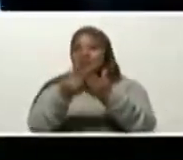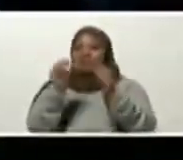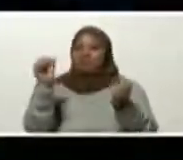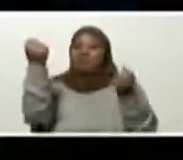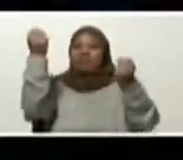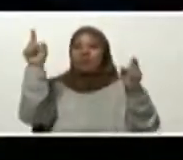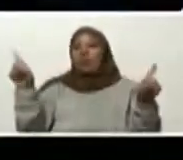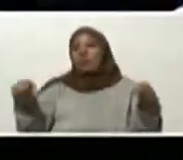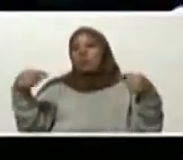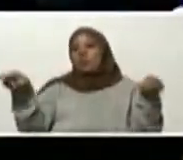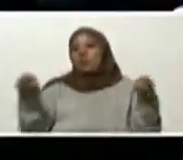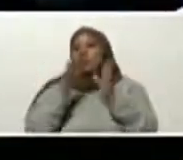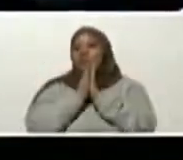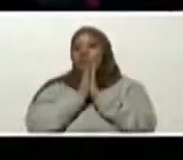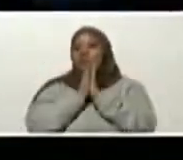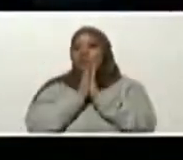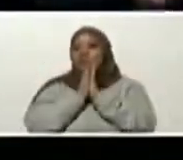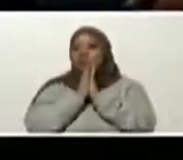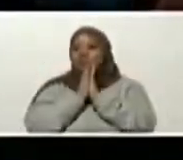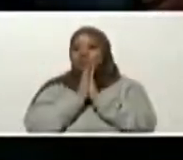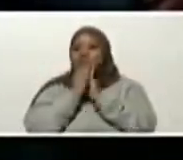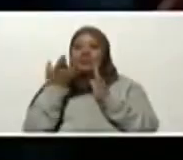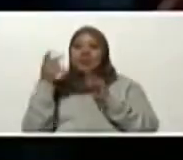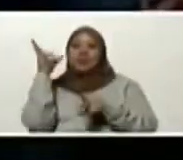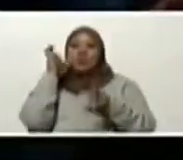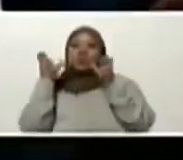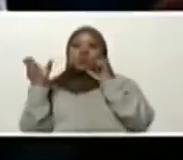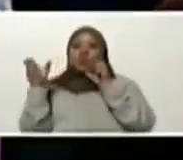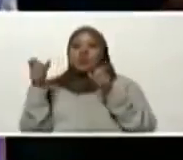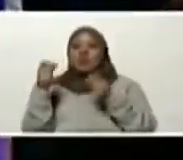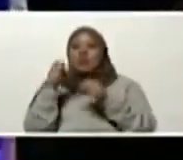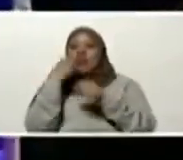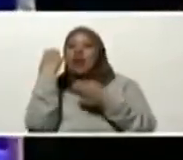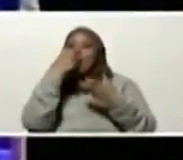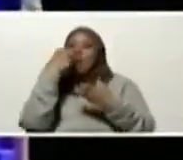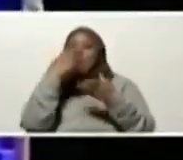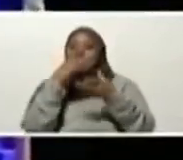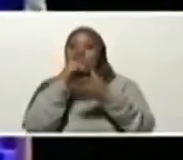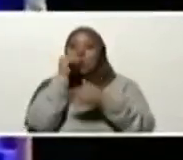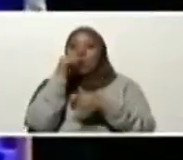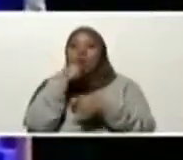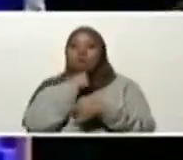Vamos con música. Hombres de la yuca y el maíz.